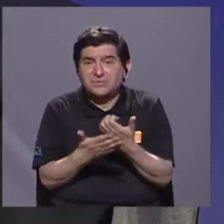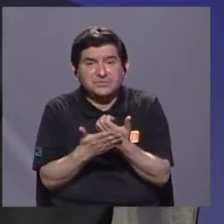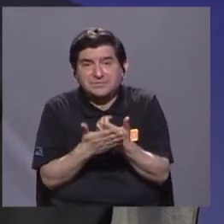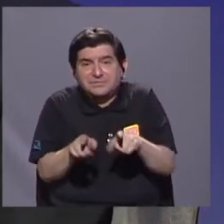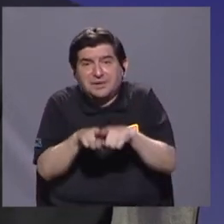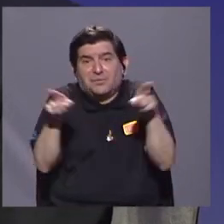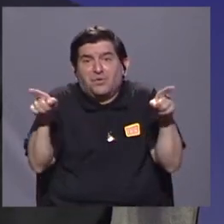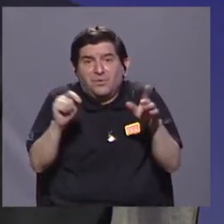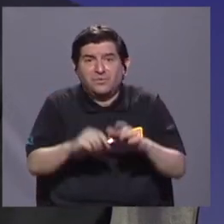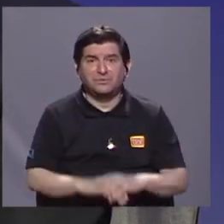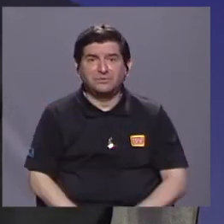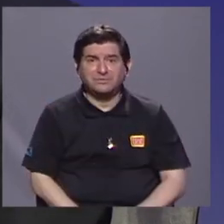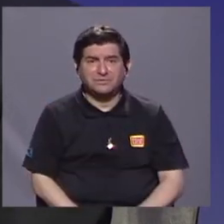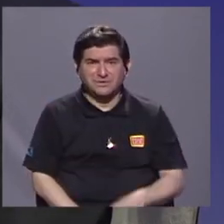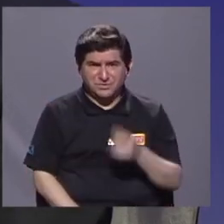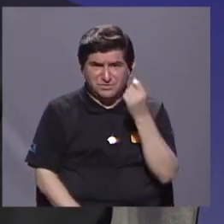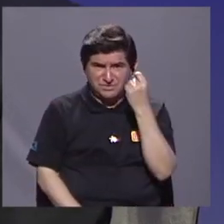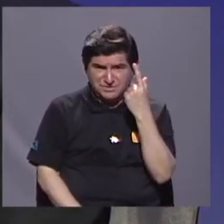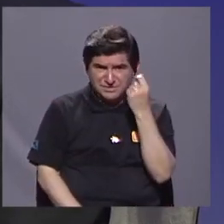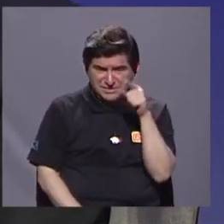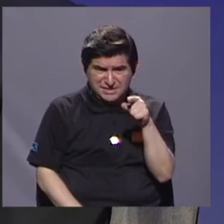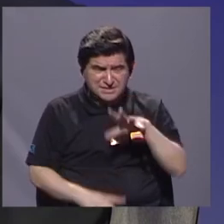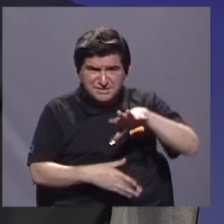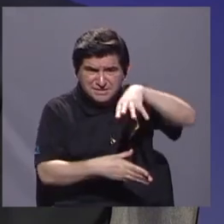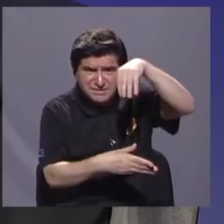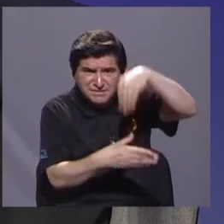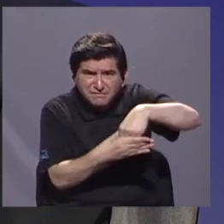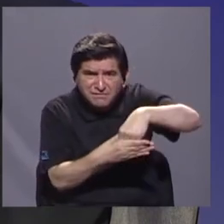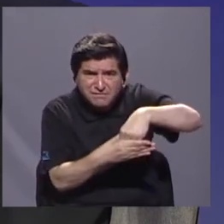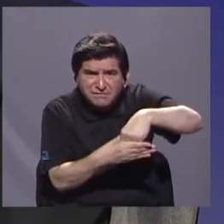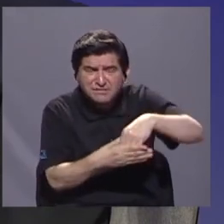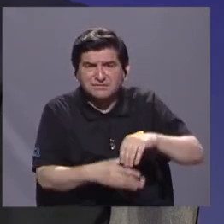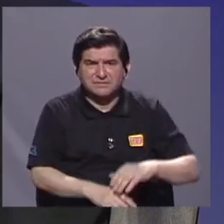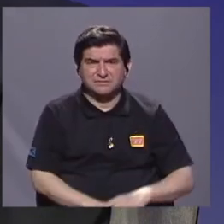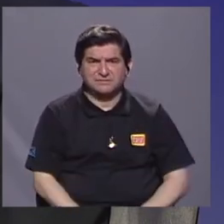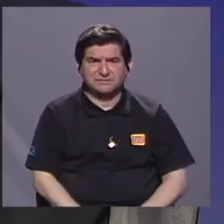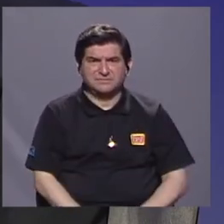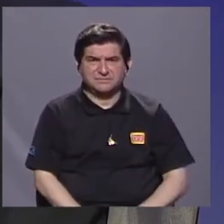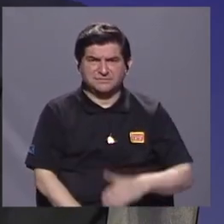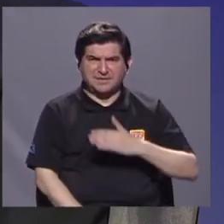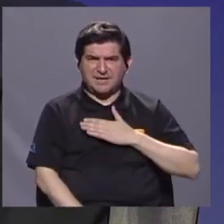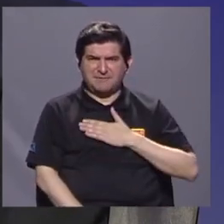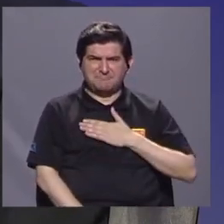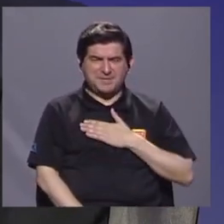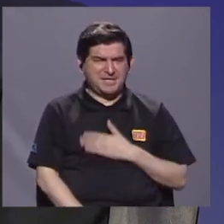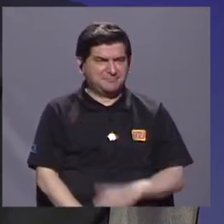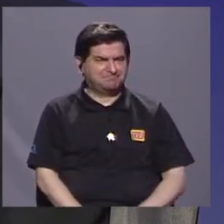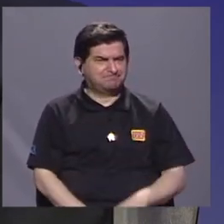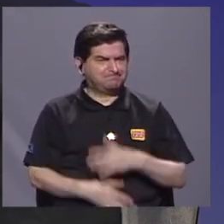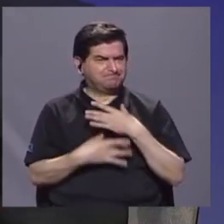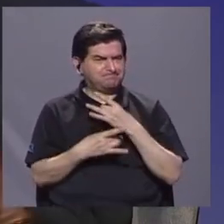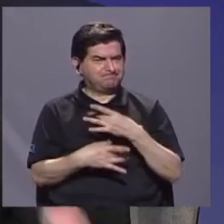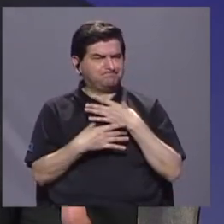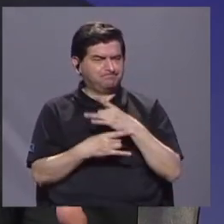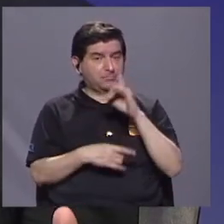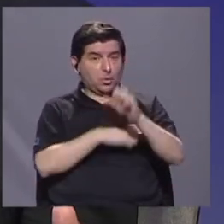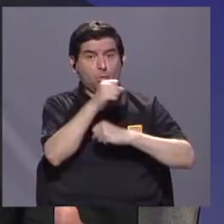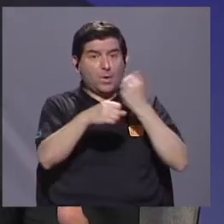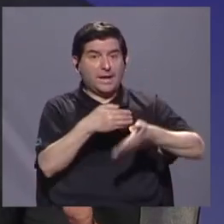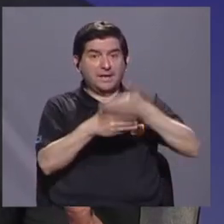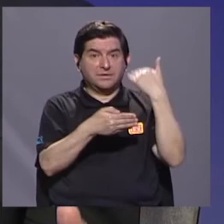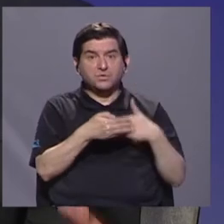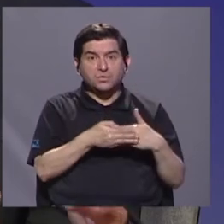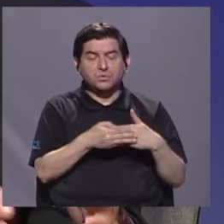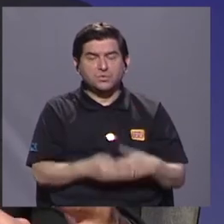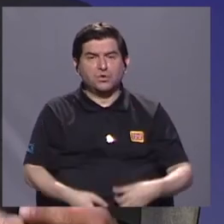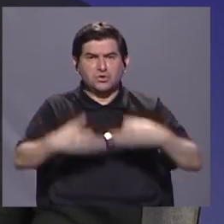definitivamente hay que entenderlo en ese contexto, ¿verdad? Y a mí me llama muchísimo la atención que hace un año